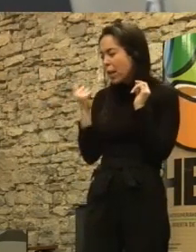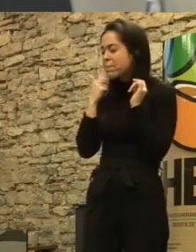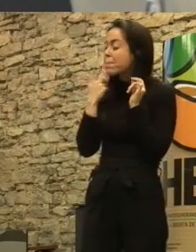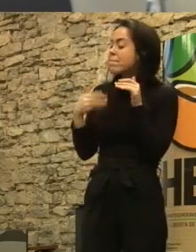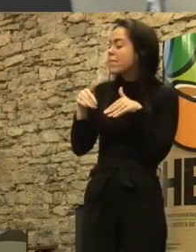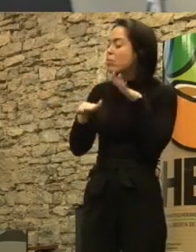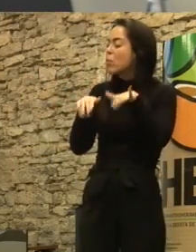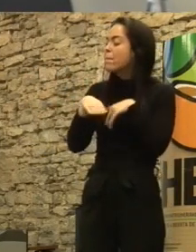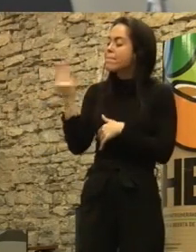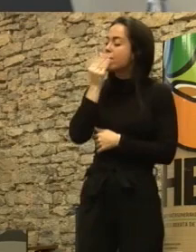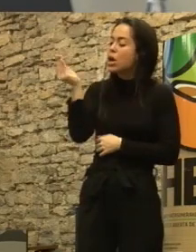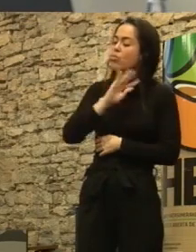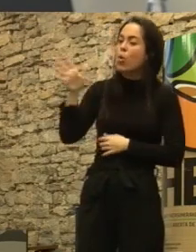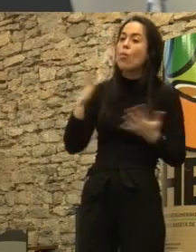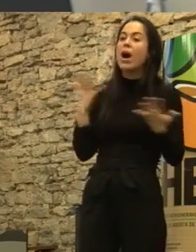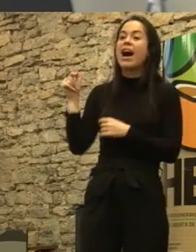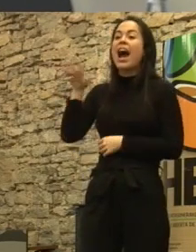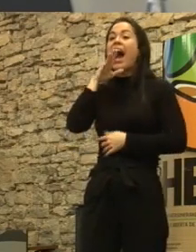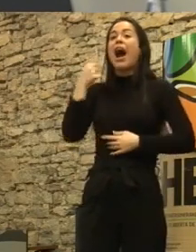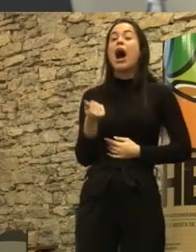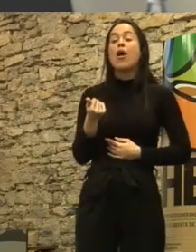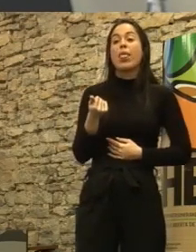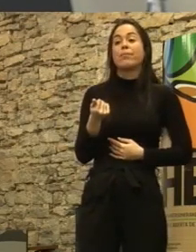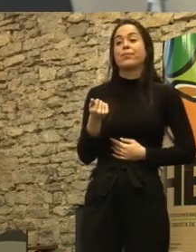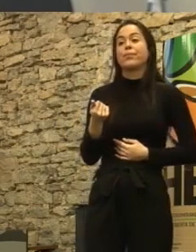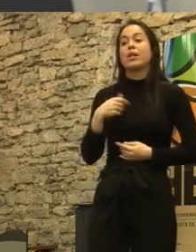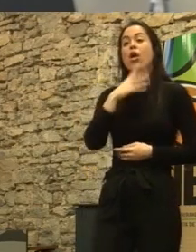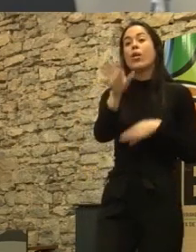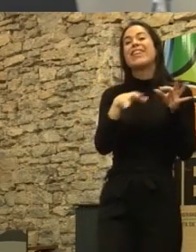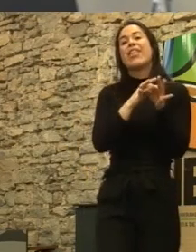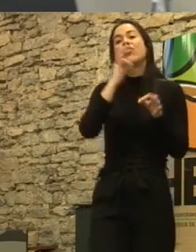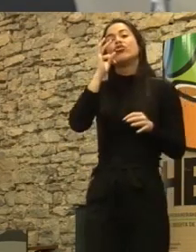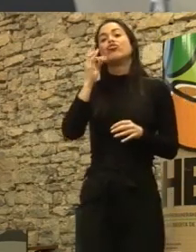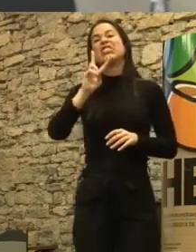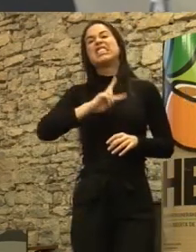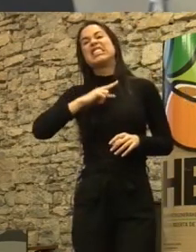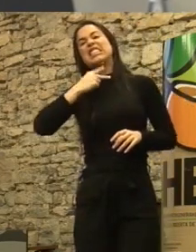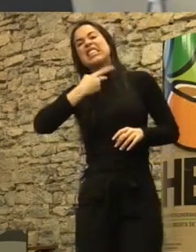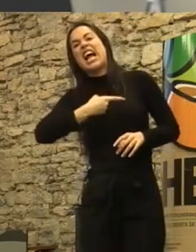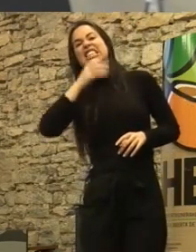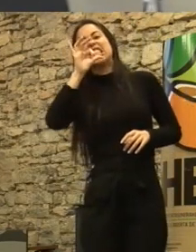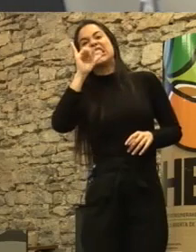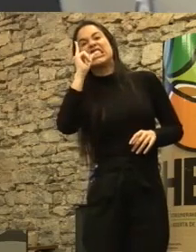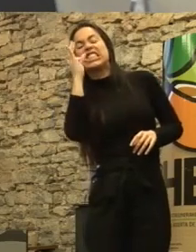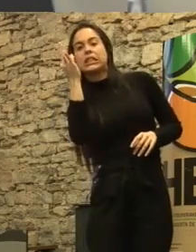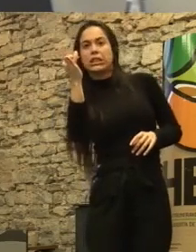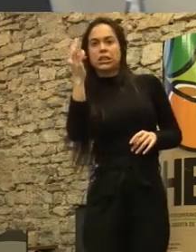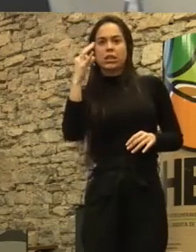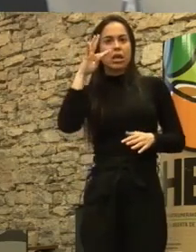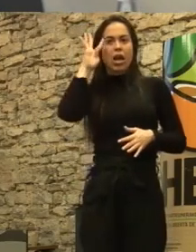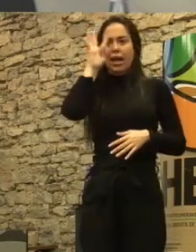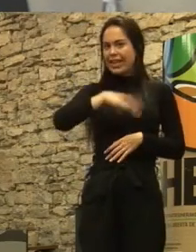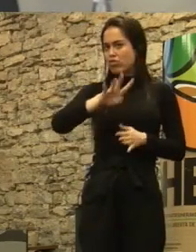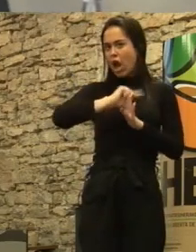Y hoy se llama Transit, la organización. Han empezado a ir de toda Cataluña, ahora